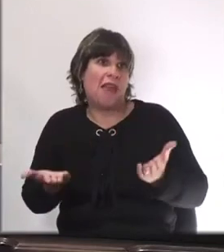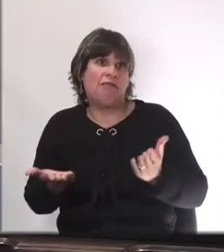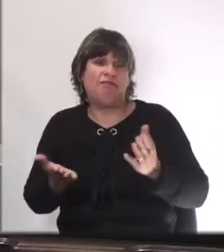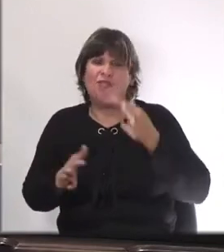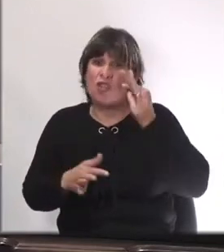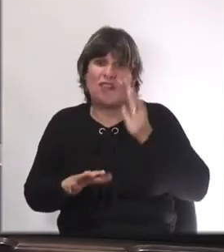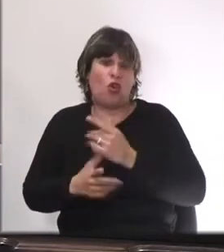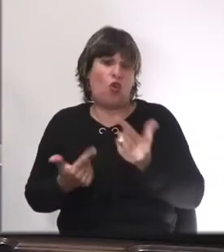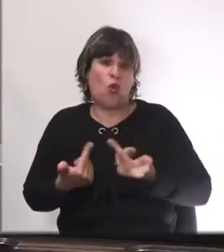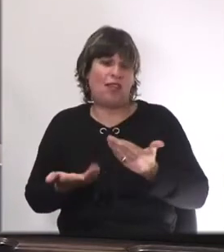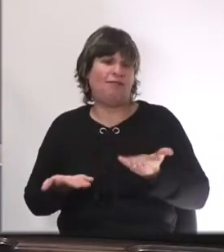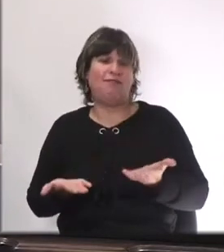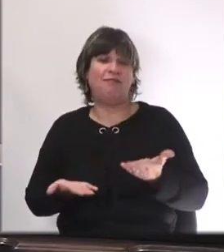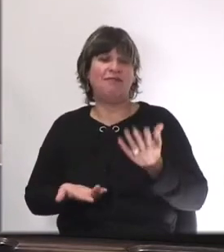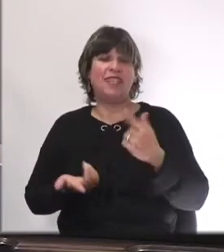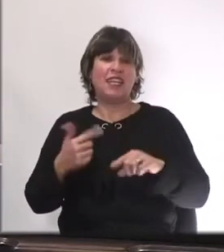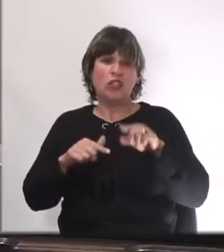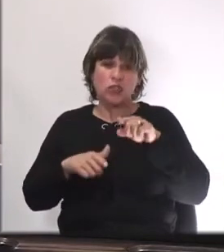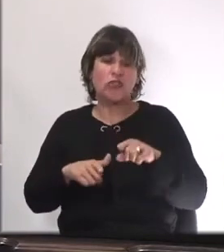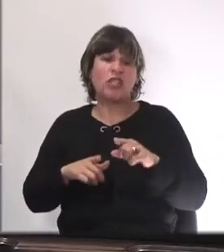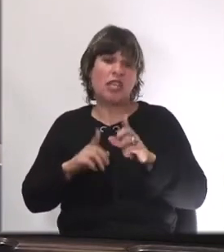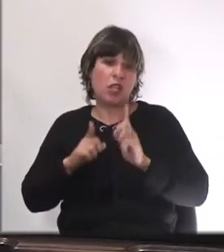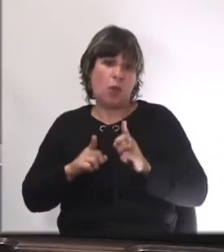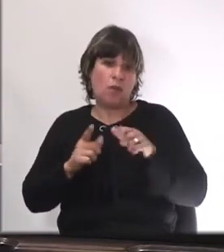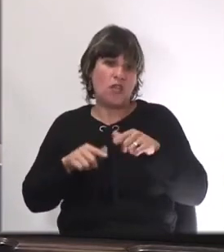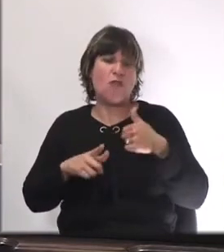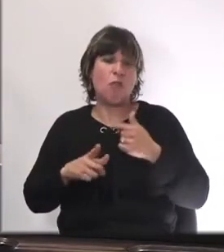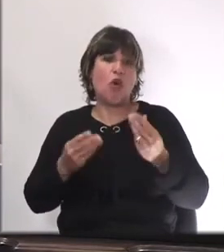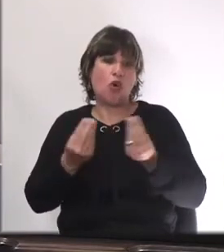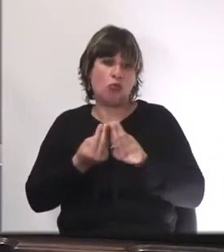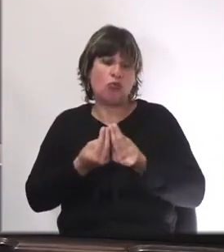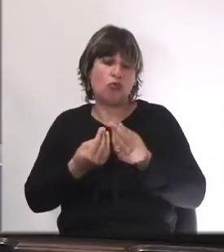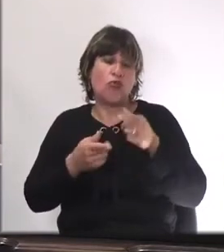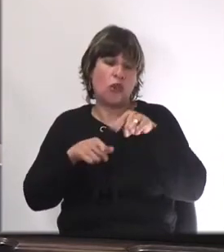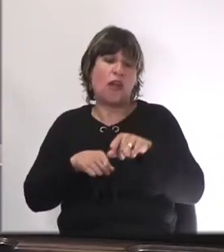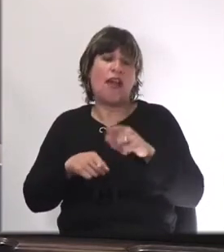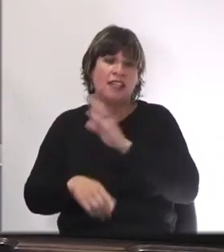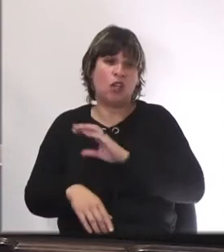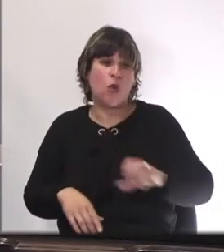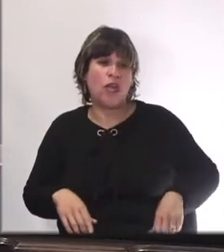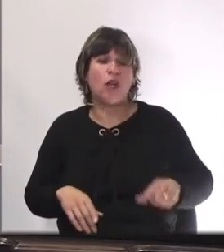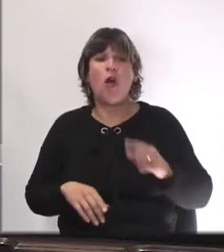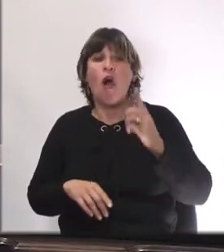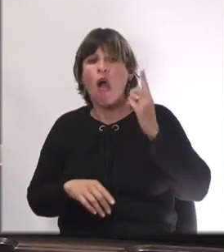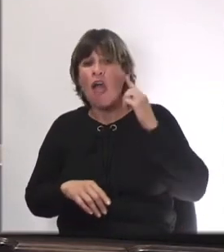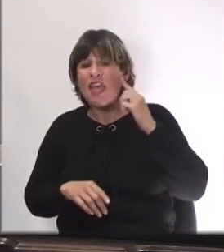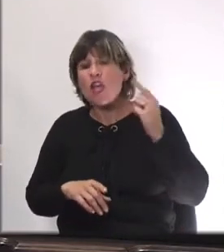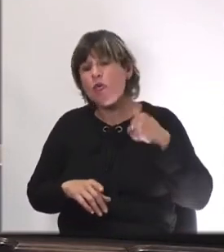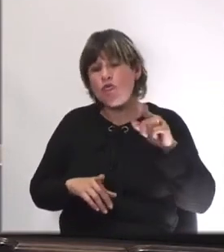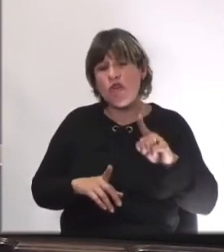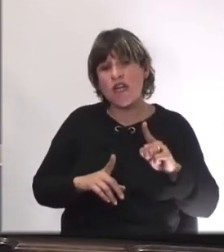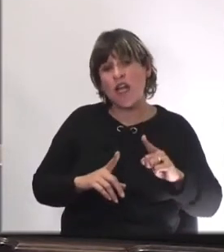son capaces de dar testimonio. Bueno, eso pasa con muchas de las políticas de este gobierno. Escucha a los que llegaron